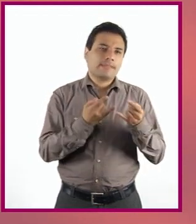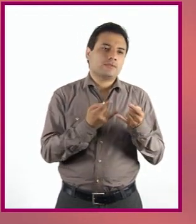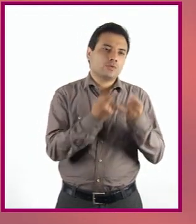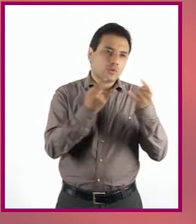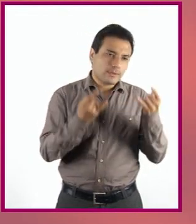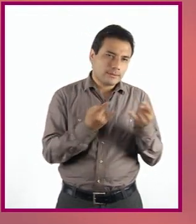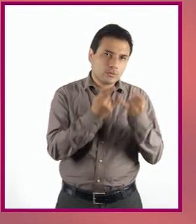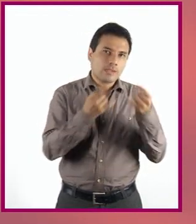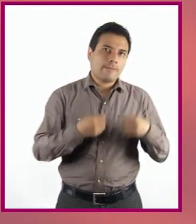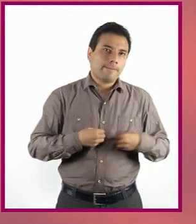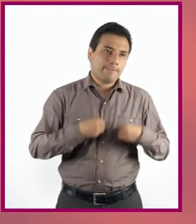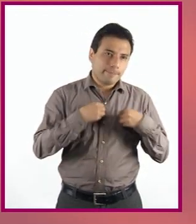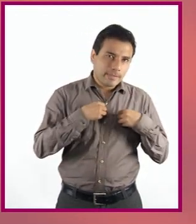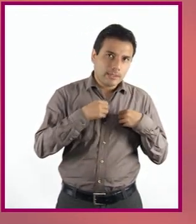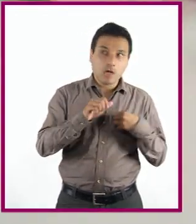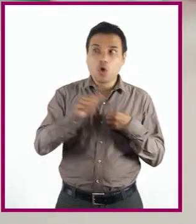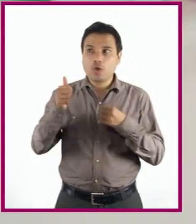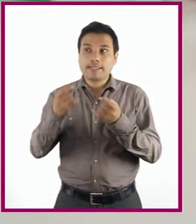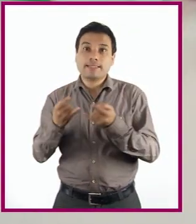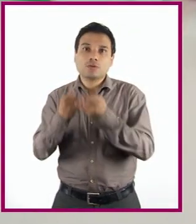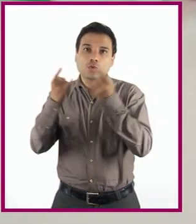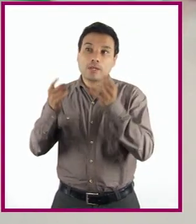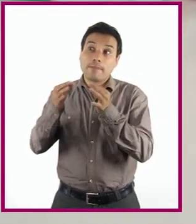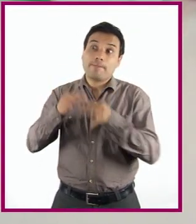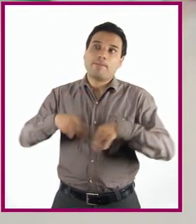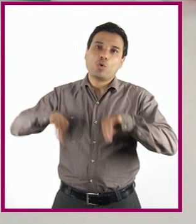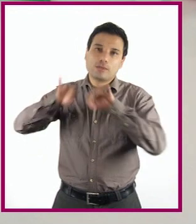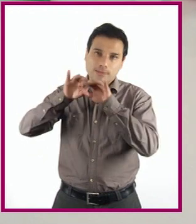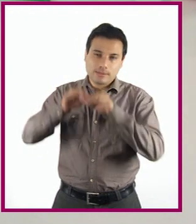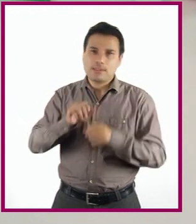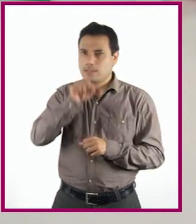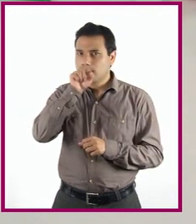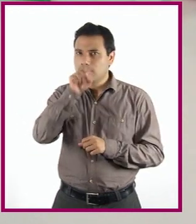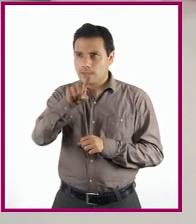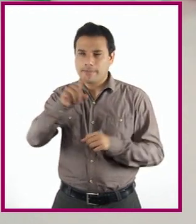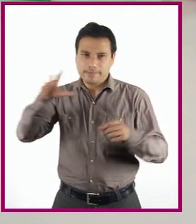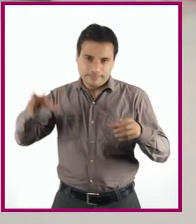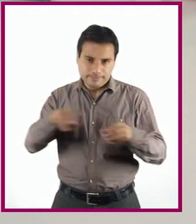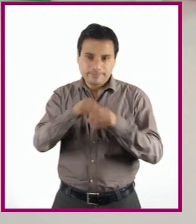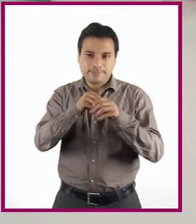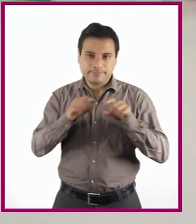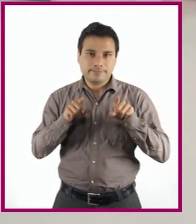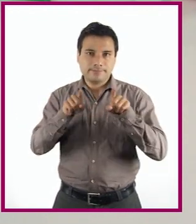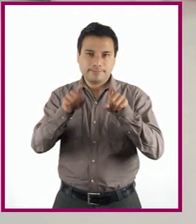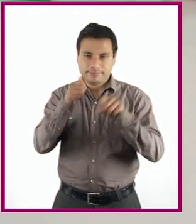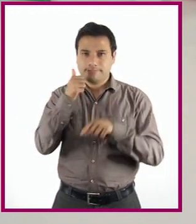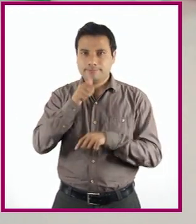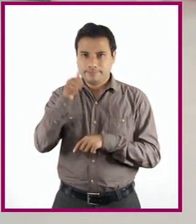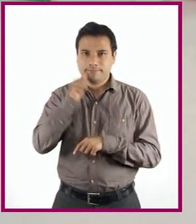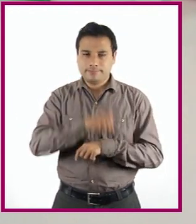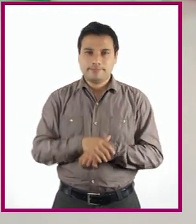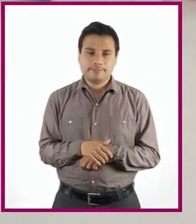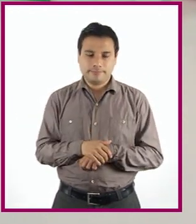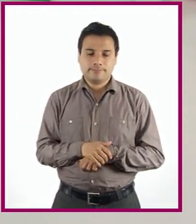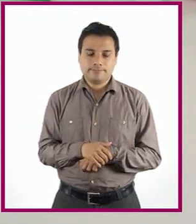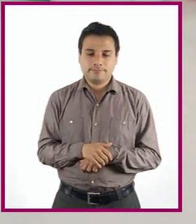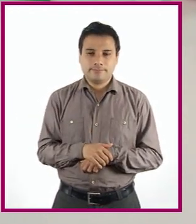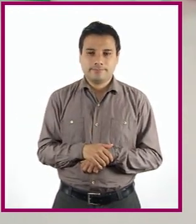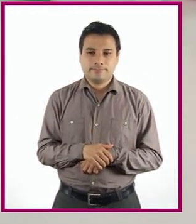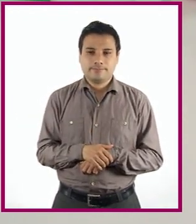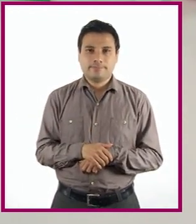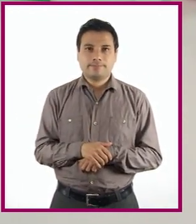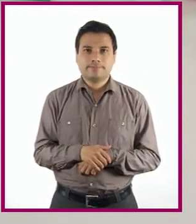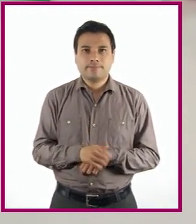del personaje con acontecimientos históricos, sociales o culturales del lugar en el que vive o vivió para